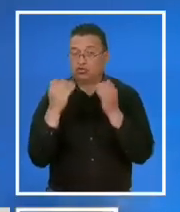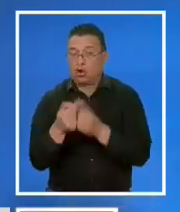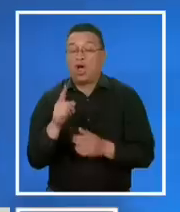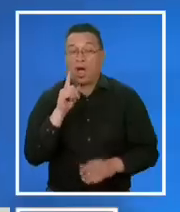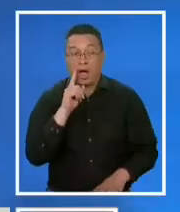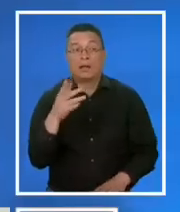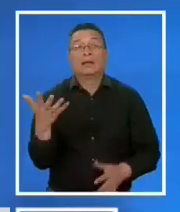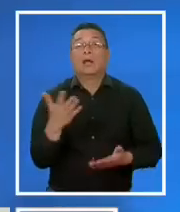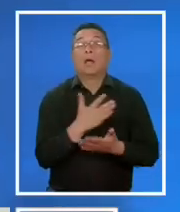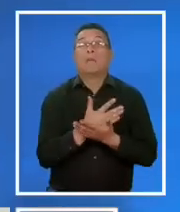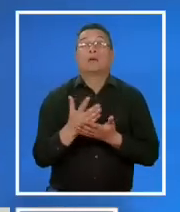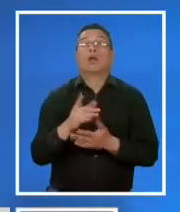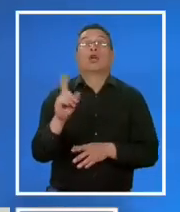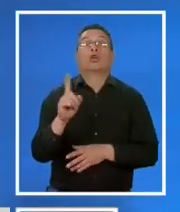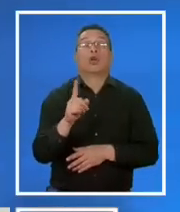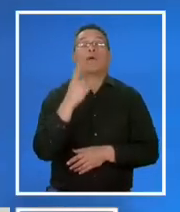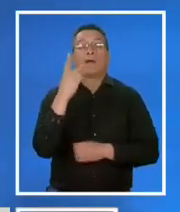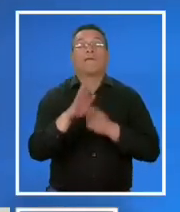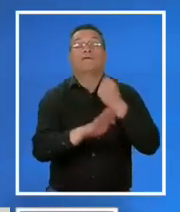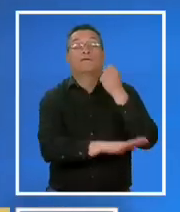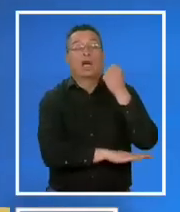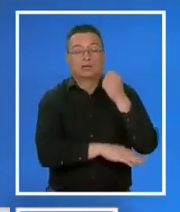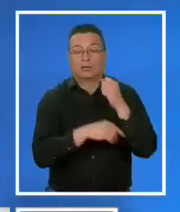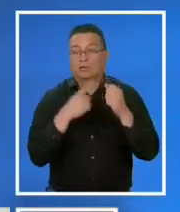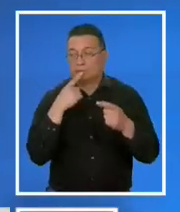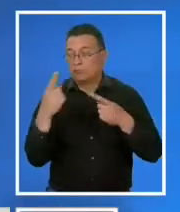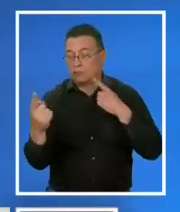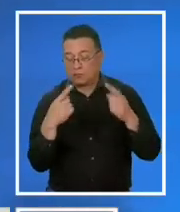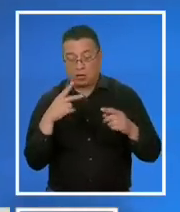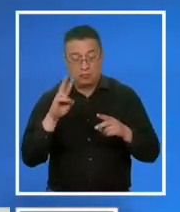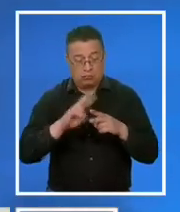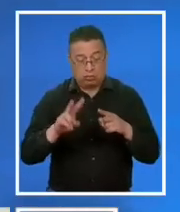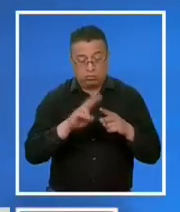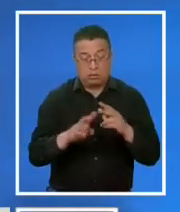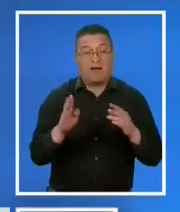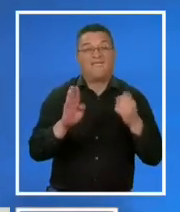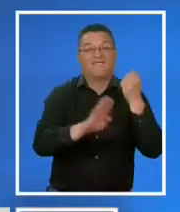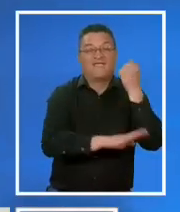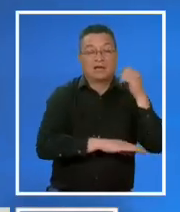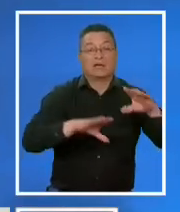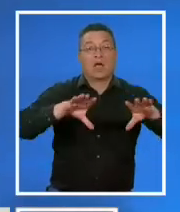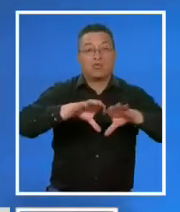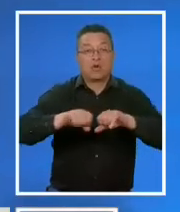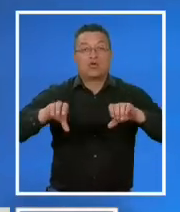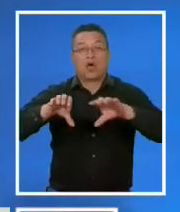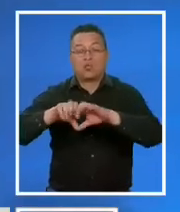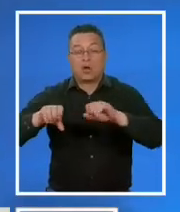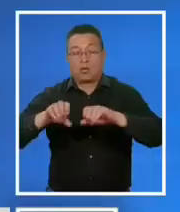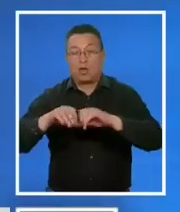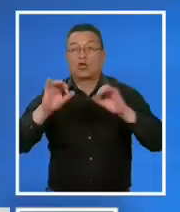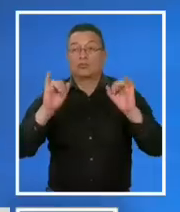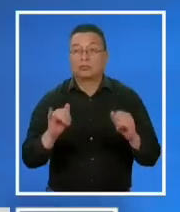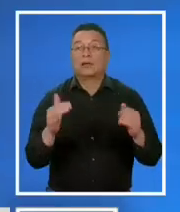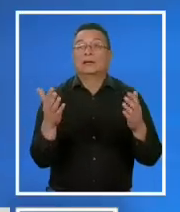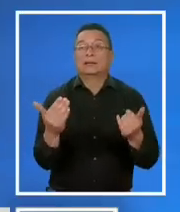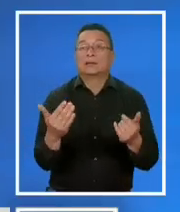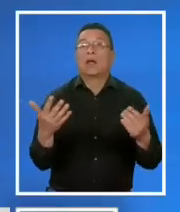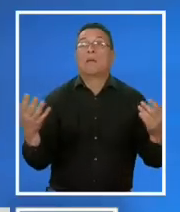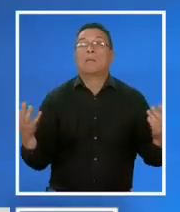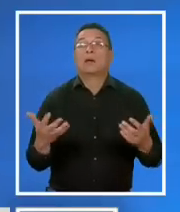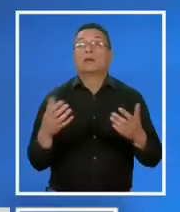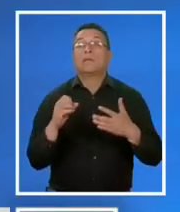empezó a pasar que no que vamos a las bases fuimos a las bases construimos las bases que Son acuerdos que son consensos necesarios para que